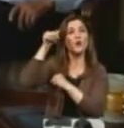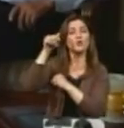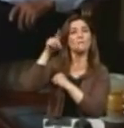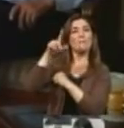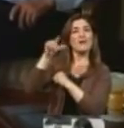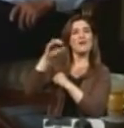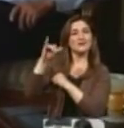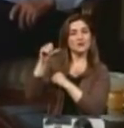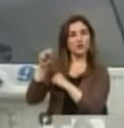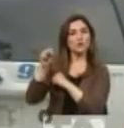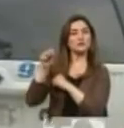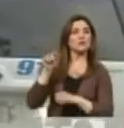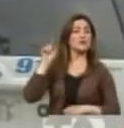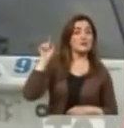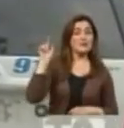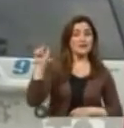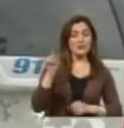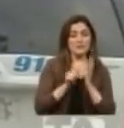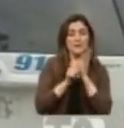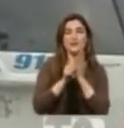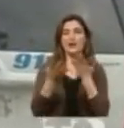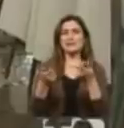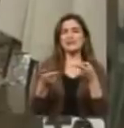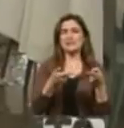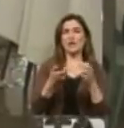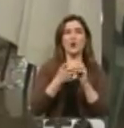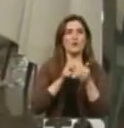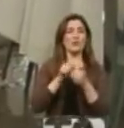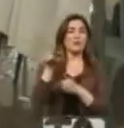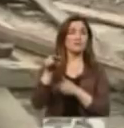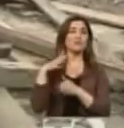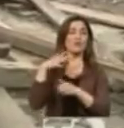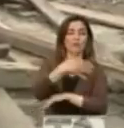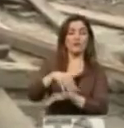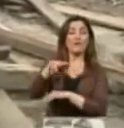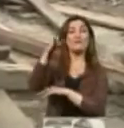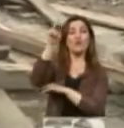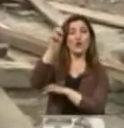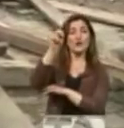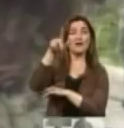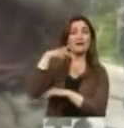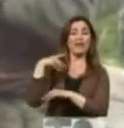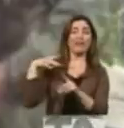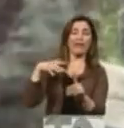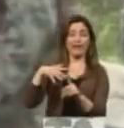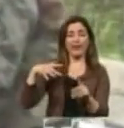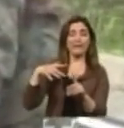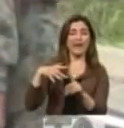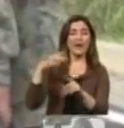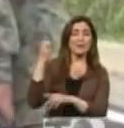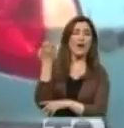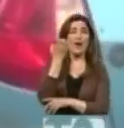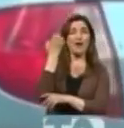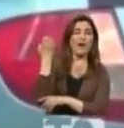vuelve a ser ministro de esta cartera en momento en que el país vive una crisis por los hechos ocurridos en la frontera norte y en medio de un estado de excepción